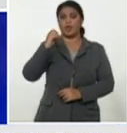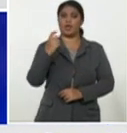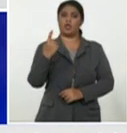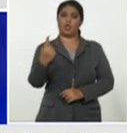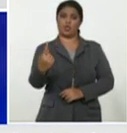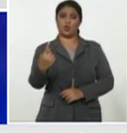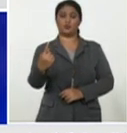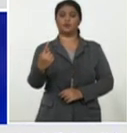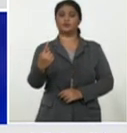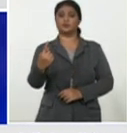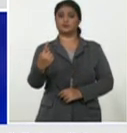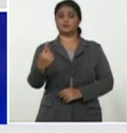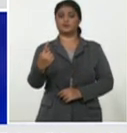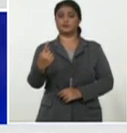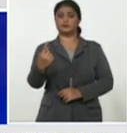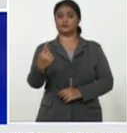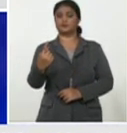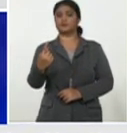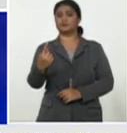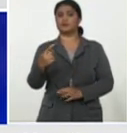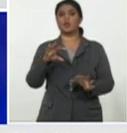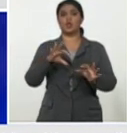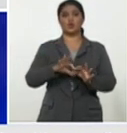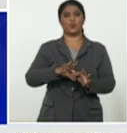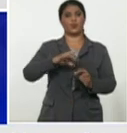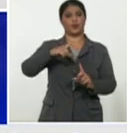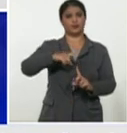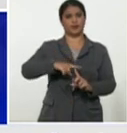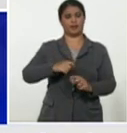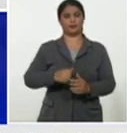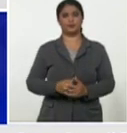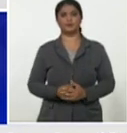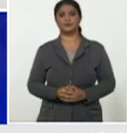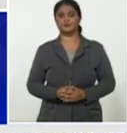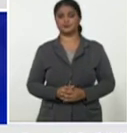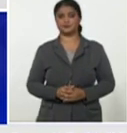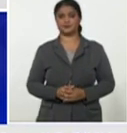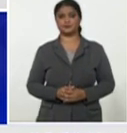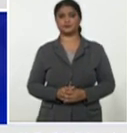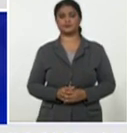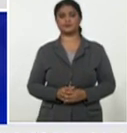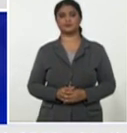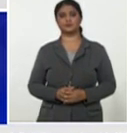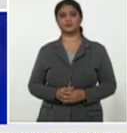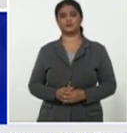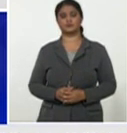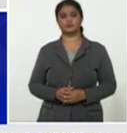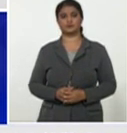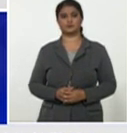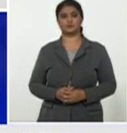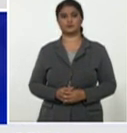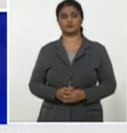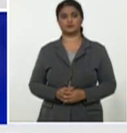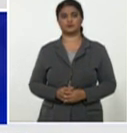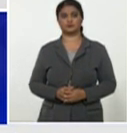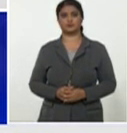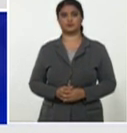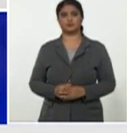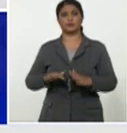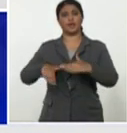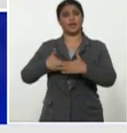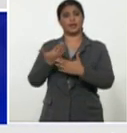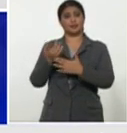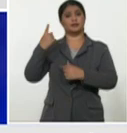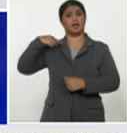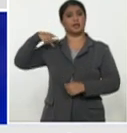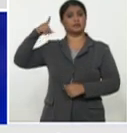la provincia de Guantánamo. Incluso en el día de ayer se propuso la